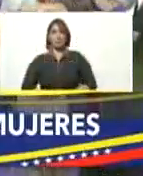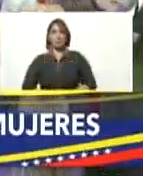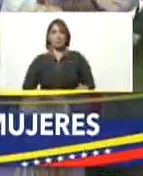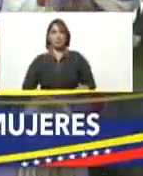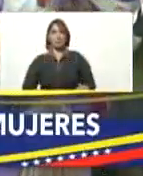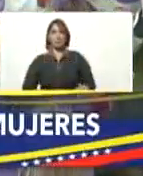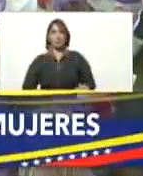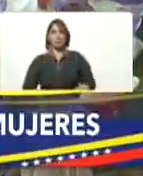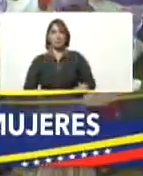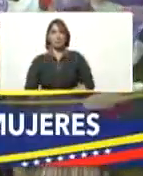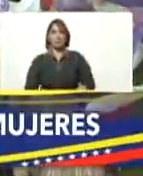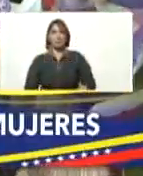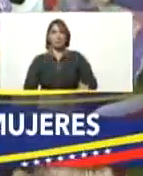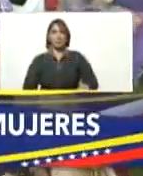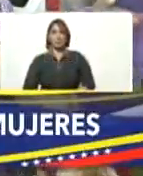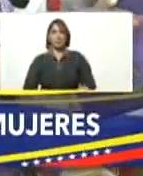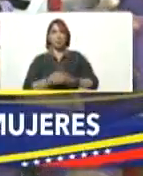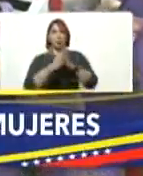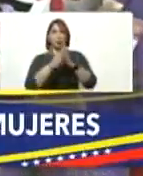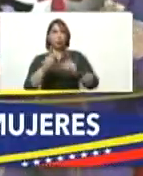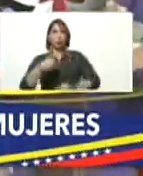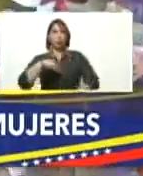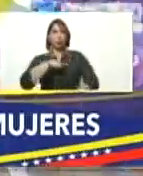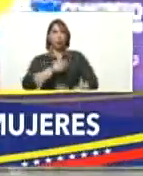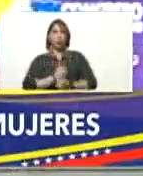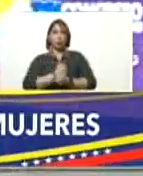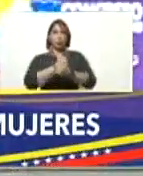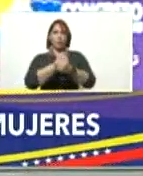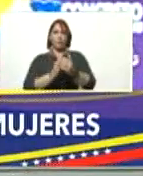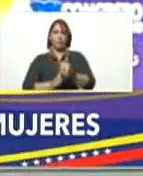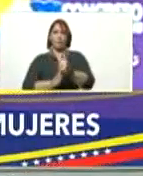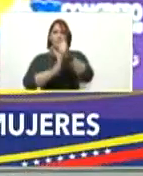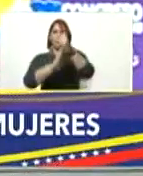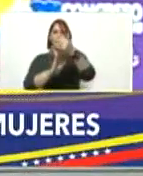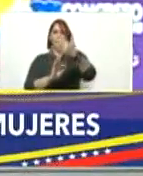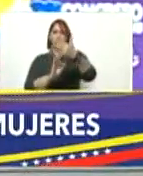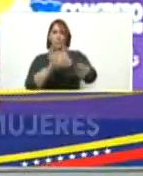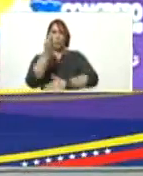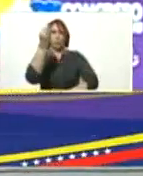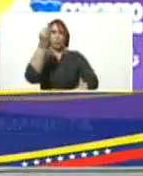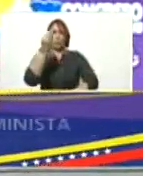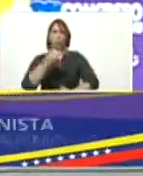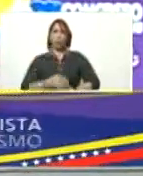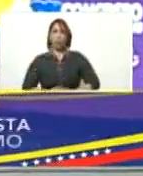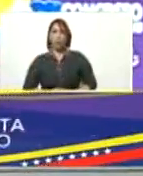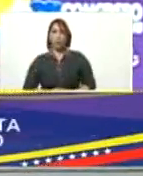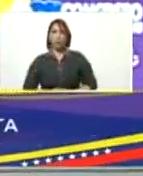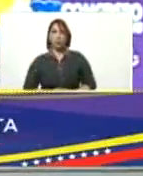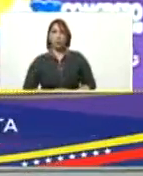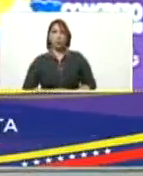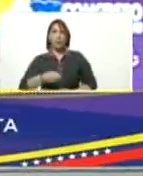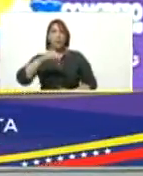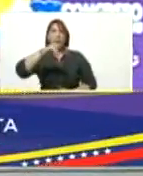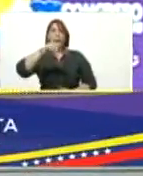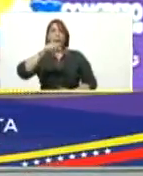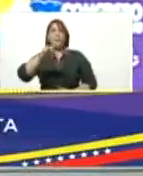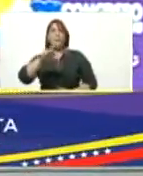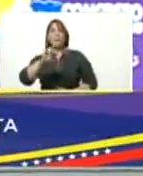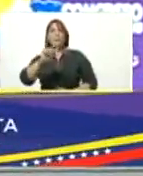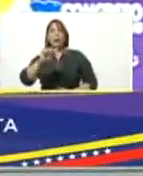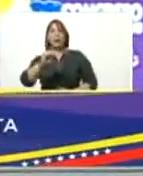todas nuestras queridas lideresas, fundadoras, como María León, la Leona